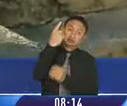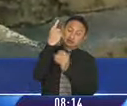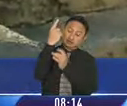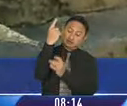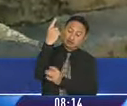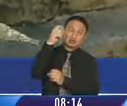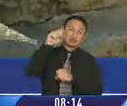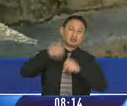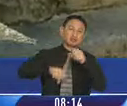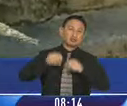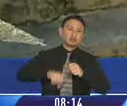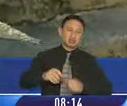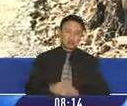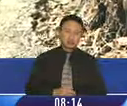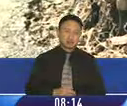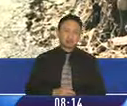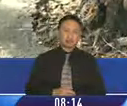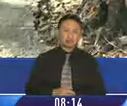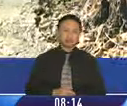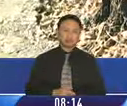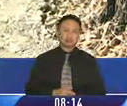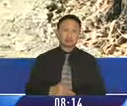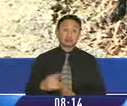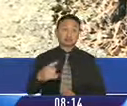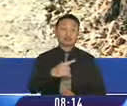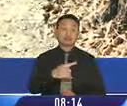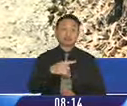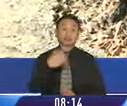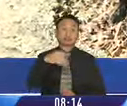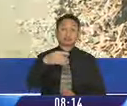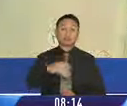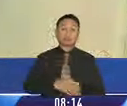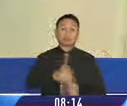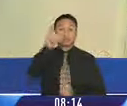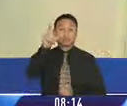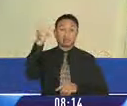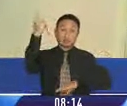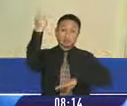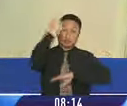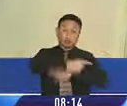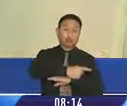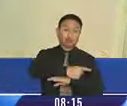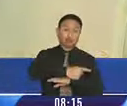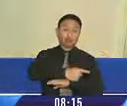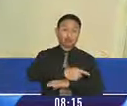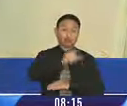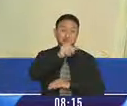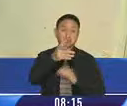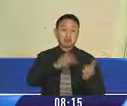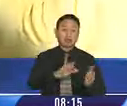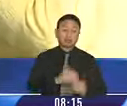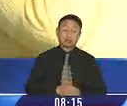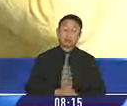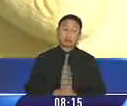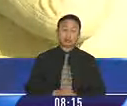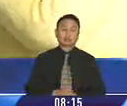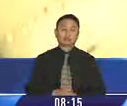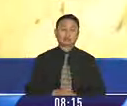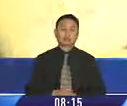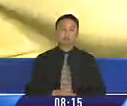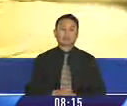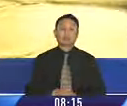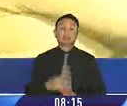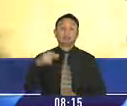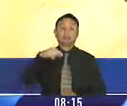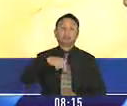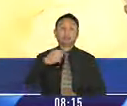desde el asiento y de repente se va a caer sobre alguien y va a haber una muerte o una desgracia. En la intención de abarcar